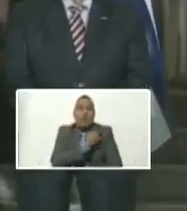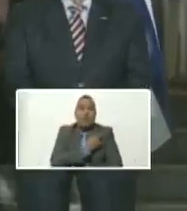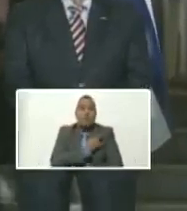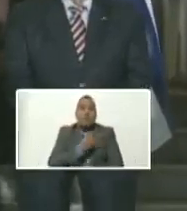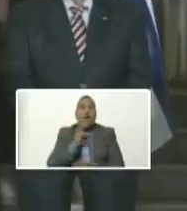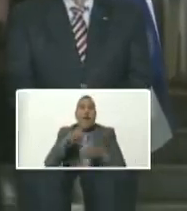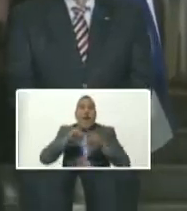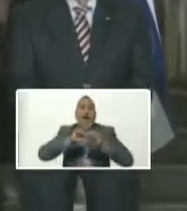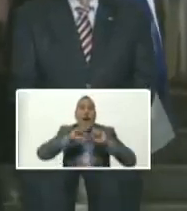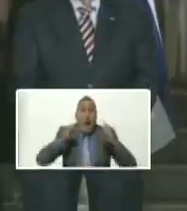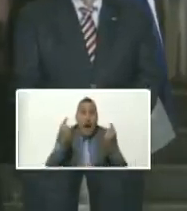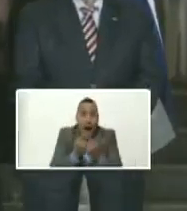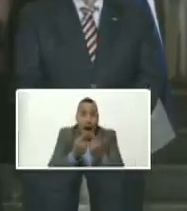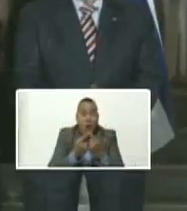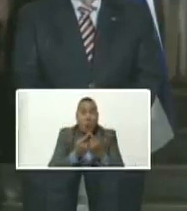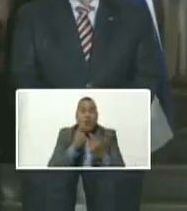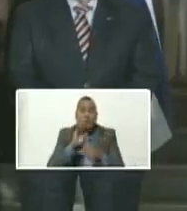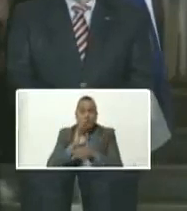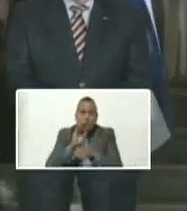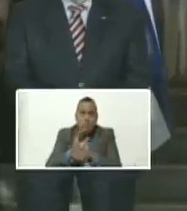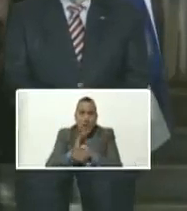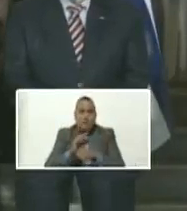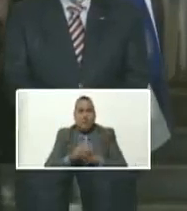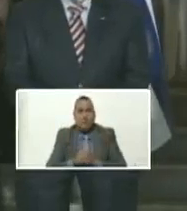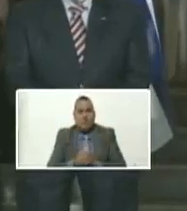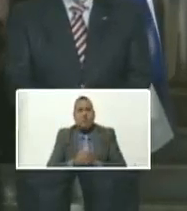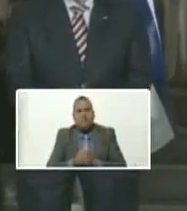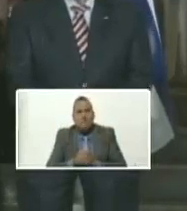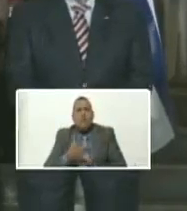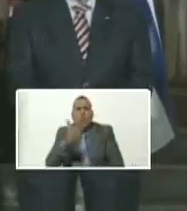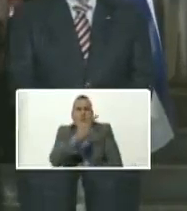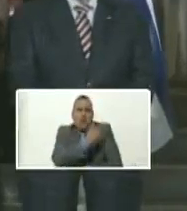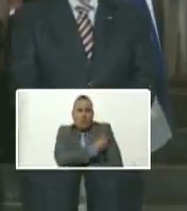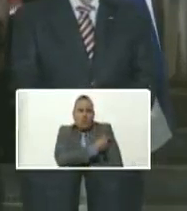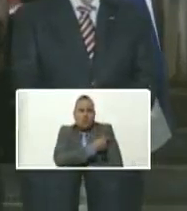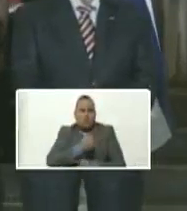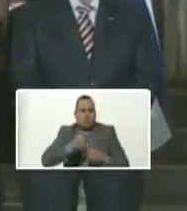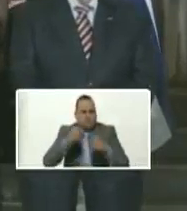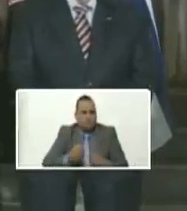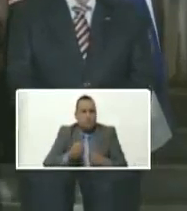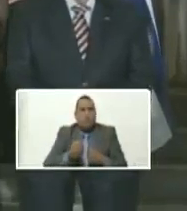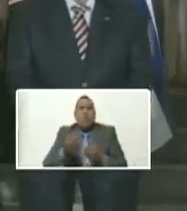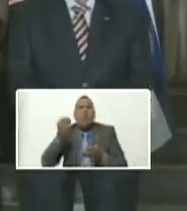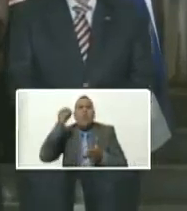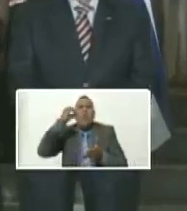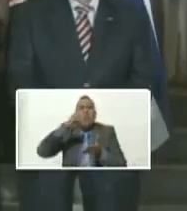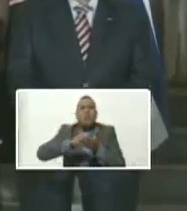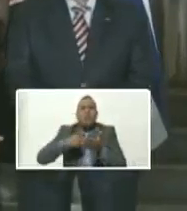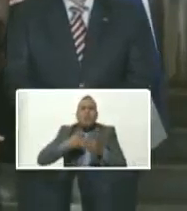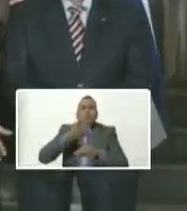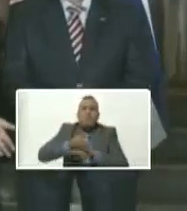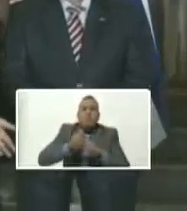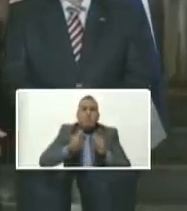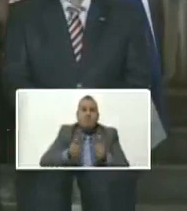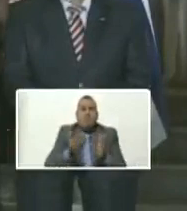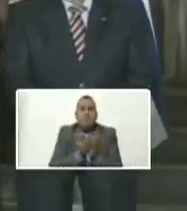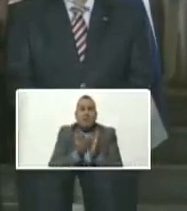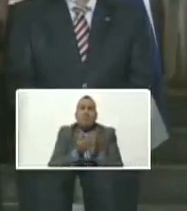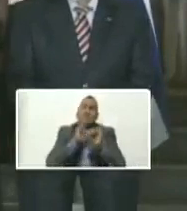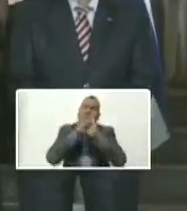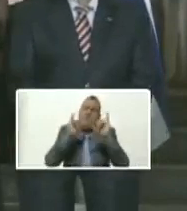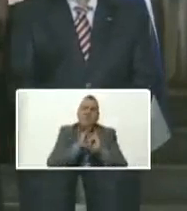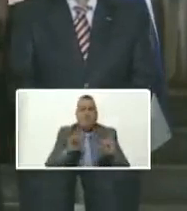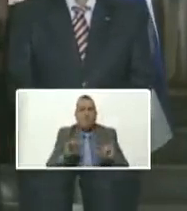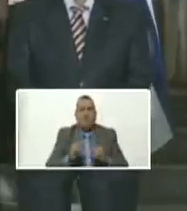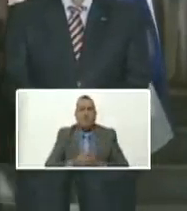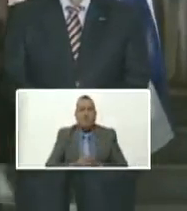del aula y con la vacunación, vamos a poder consolidar el feliz regreso a clase. Estamos esperando ese regreso a clase. Usted no